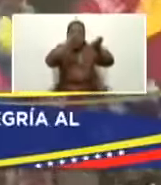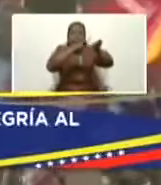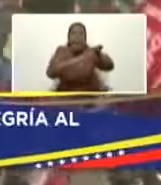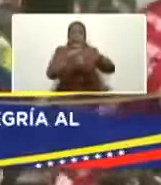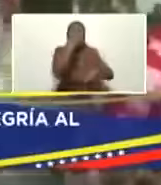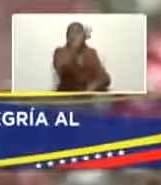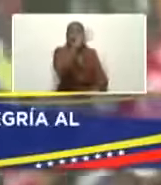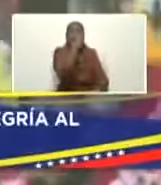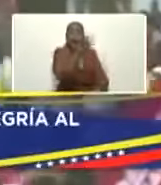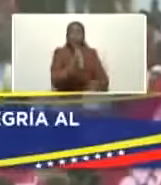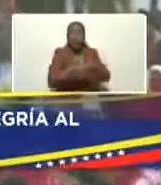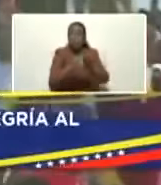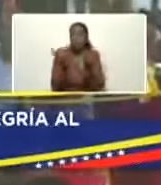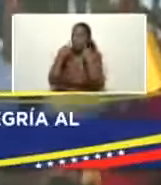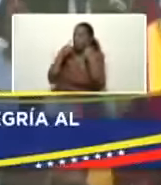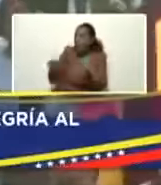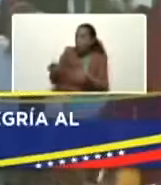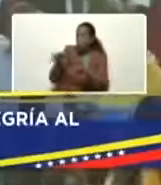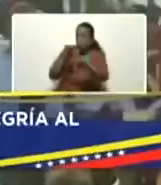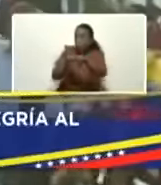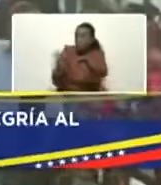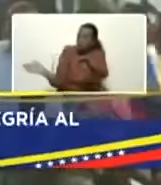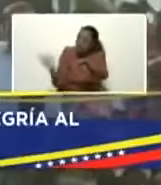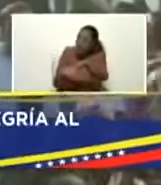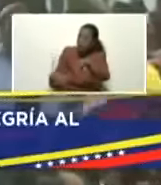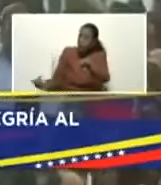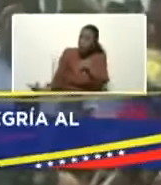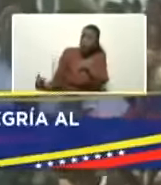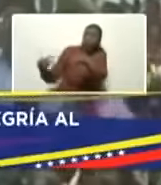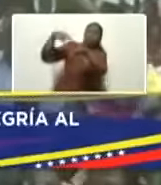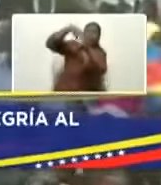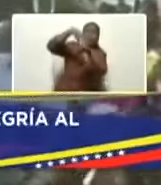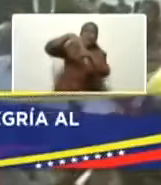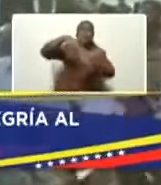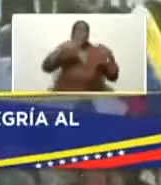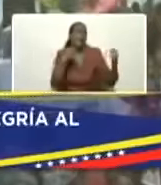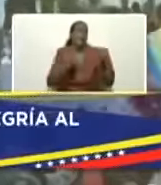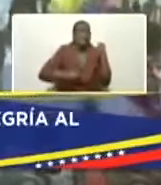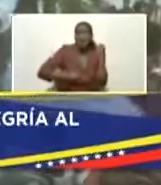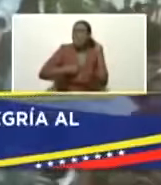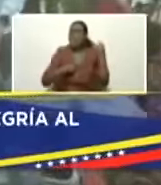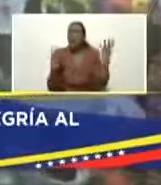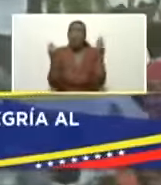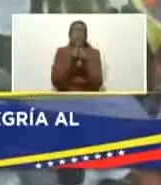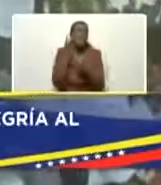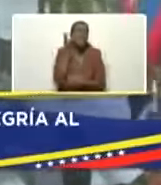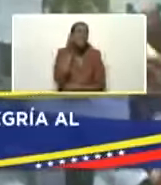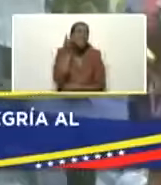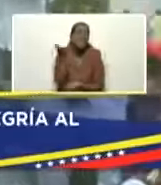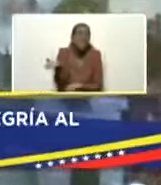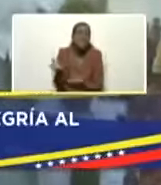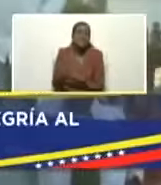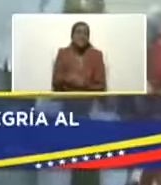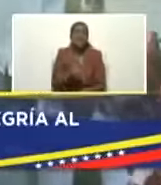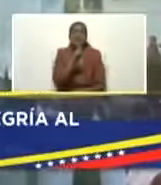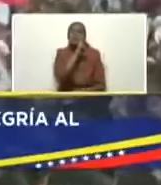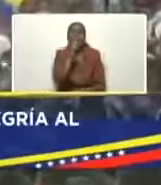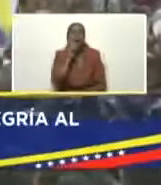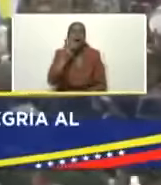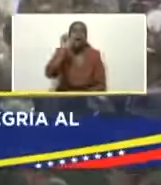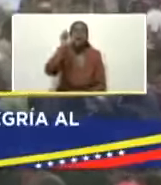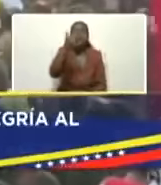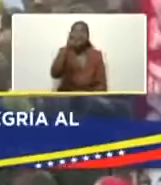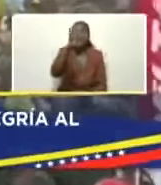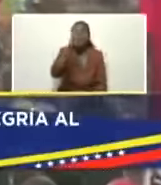Andrea Sofía, y pusieron ahí, le íbamos a bailar y nos pusimos a bailar con Andrea Sofía. 13